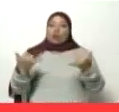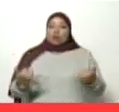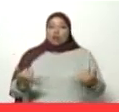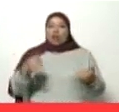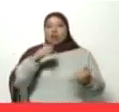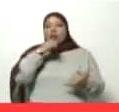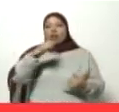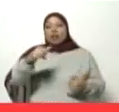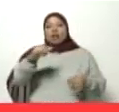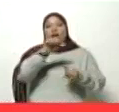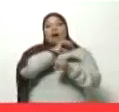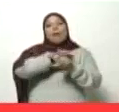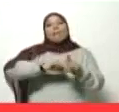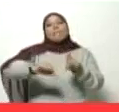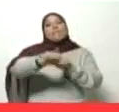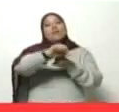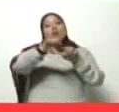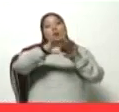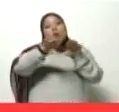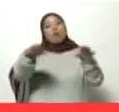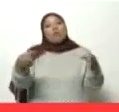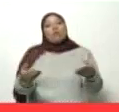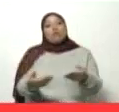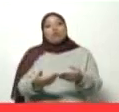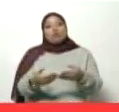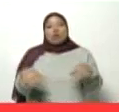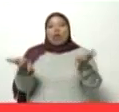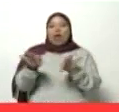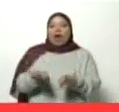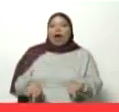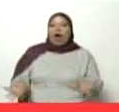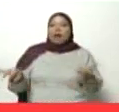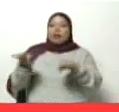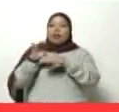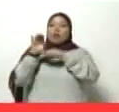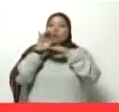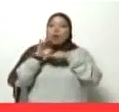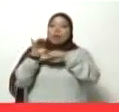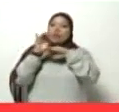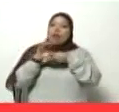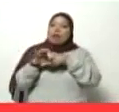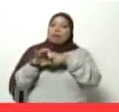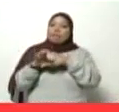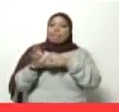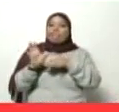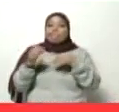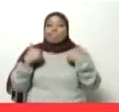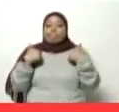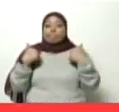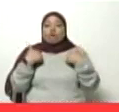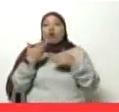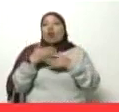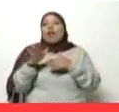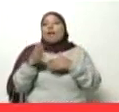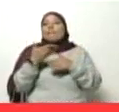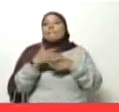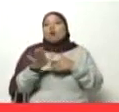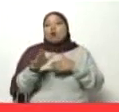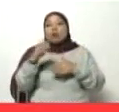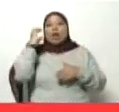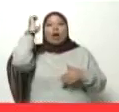del medio ambiente en el mundo no hacen nada por cuidar el medio ambiente, y hablo en este caso de Estados Unidos y la Unión Europea,